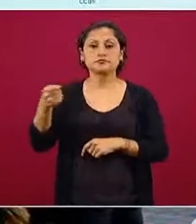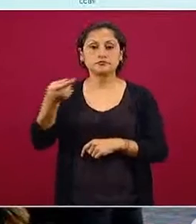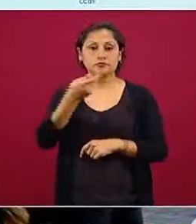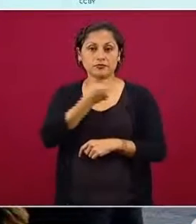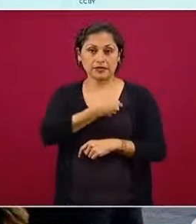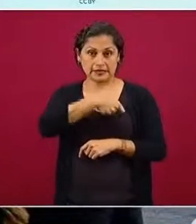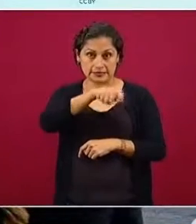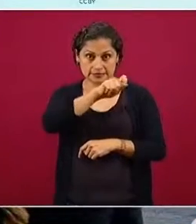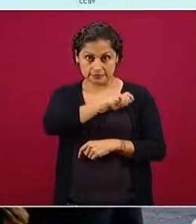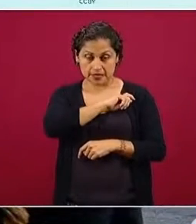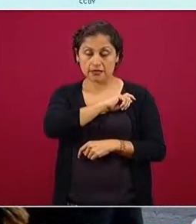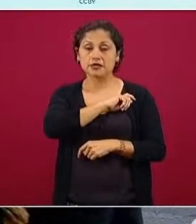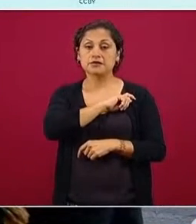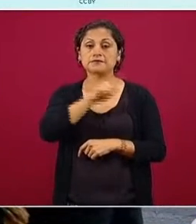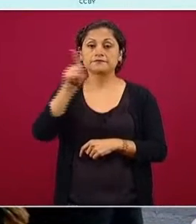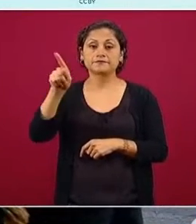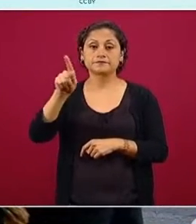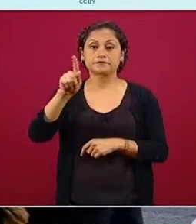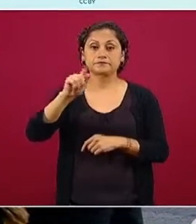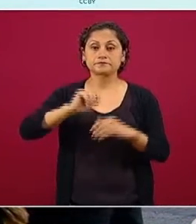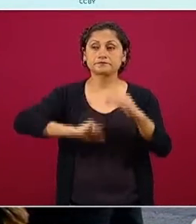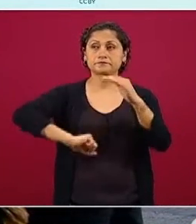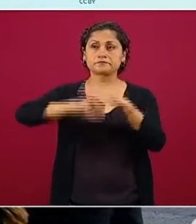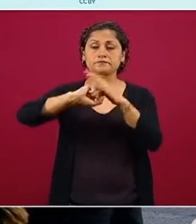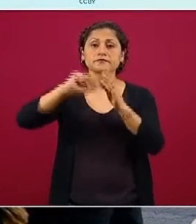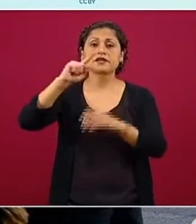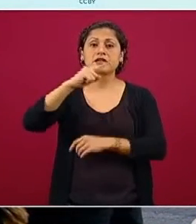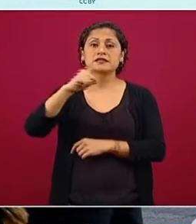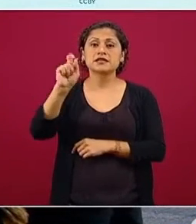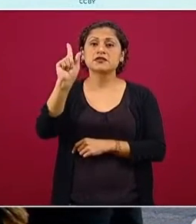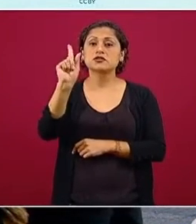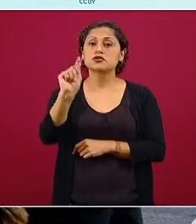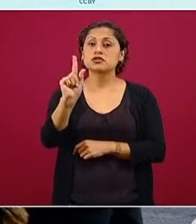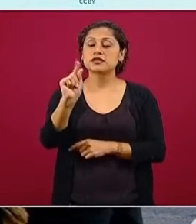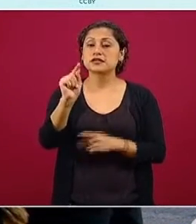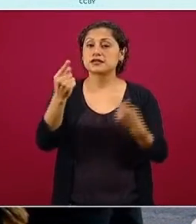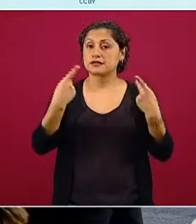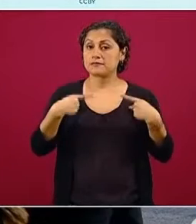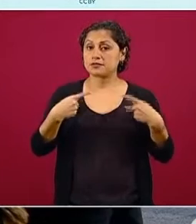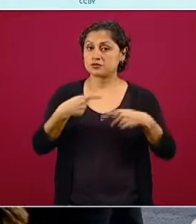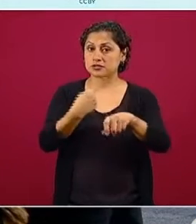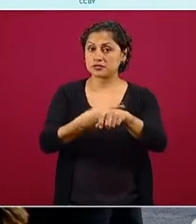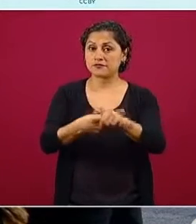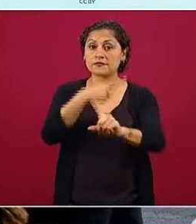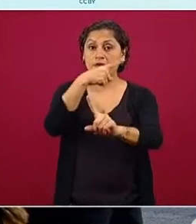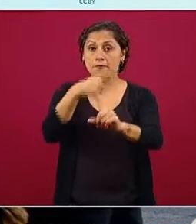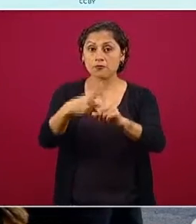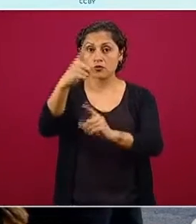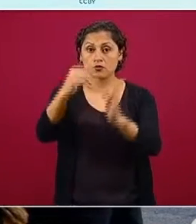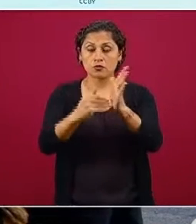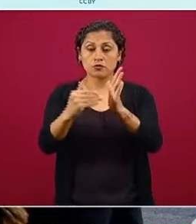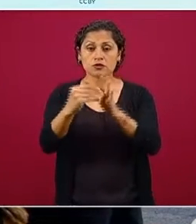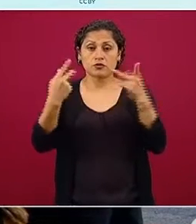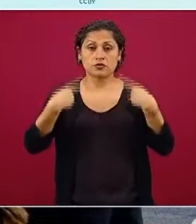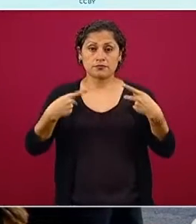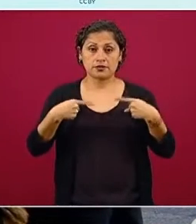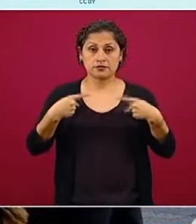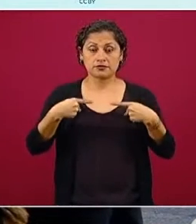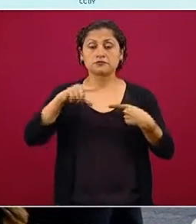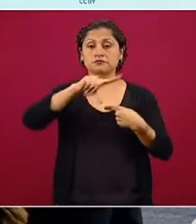llegó a tener más de 170 casos por millón de habitantes y empezó a bajar.